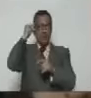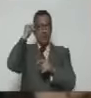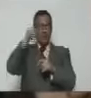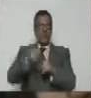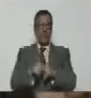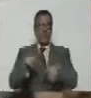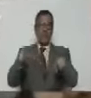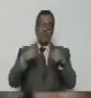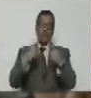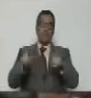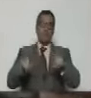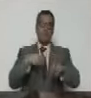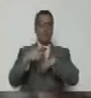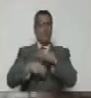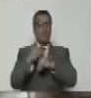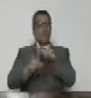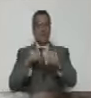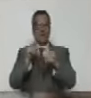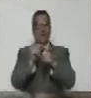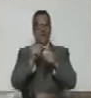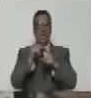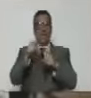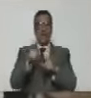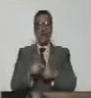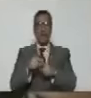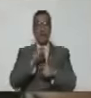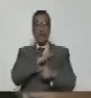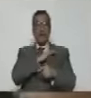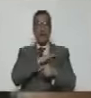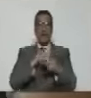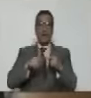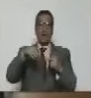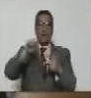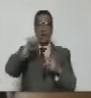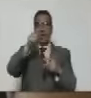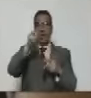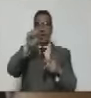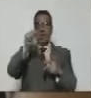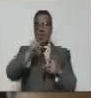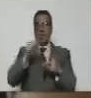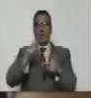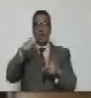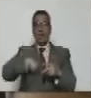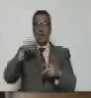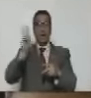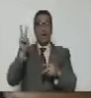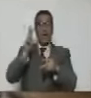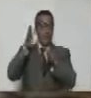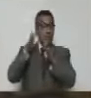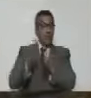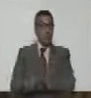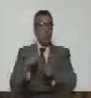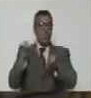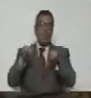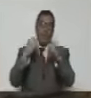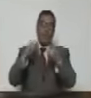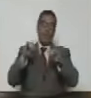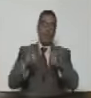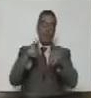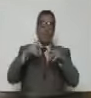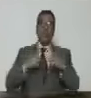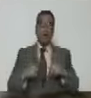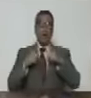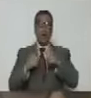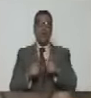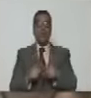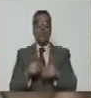es celebrada y se hace mención a autores importantes como Cervantes, Shakespeare, la patria venezolana la celebra en esta